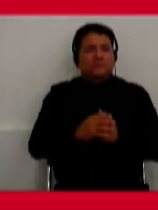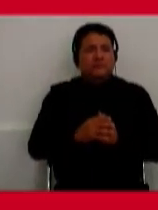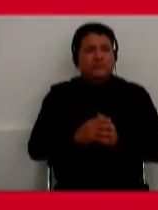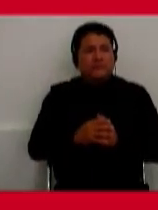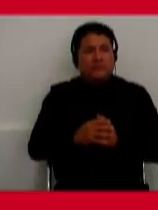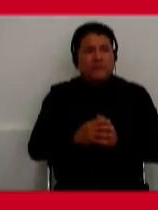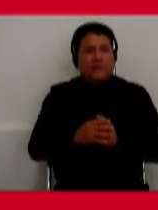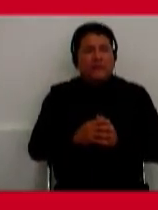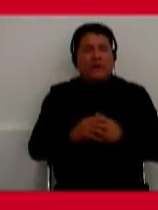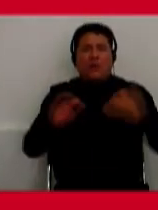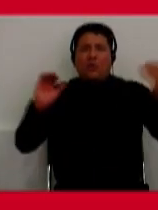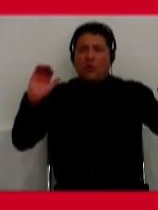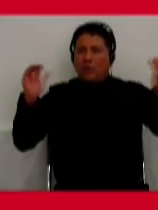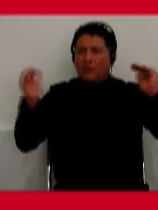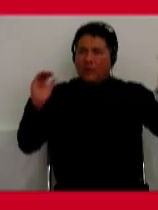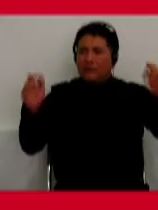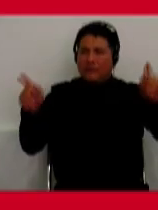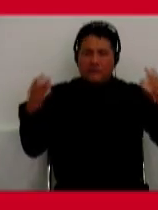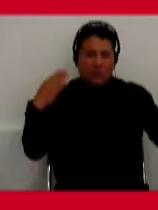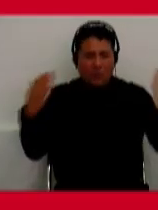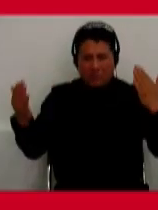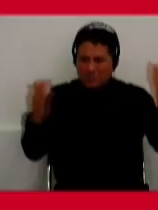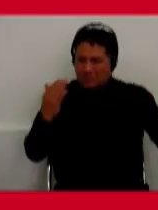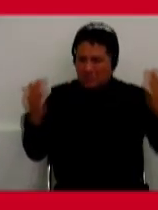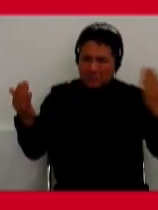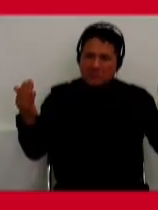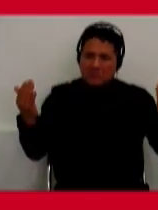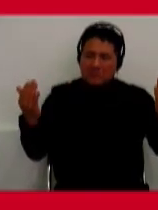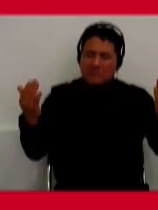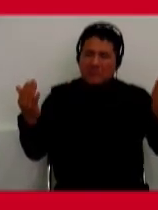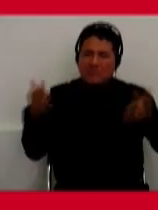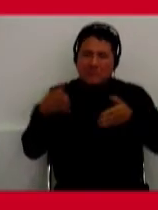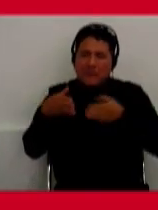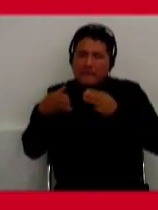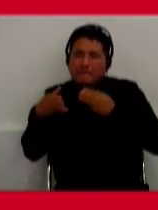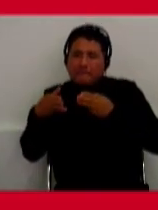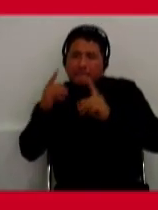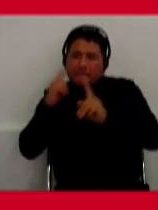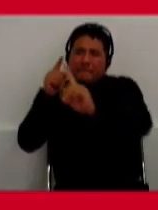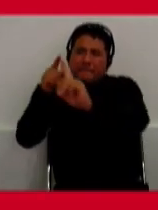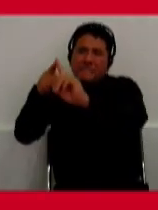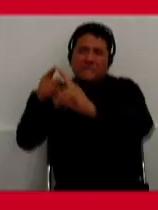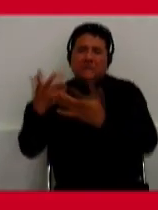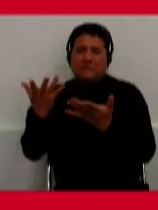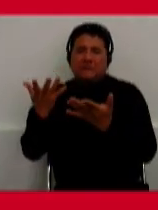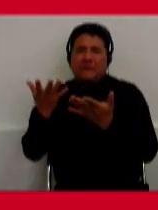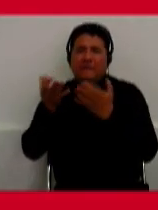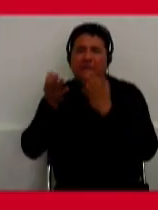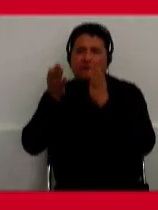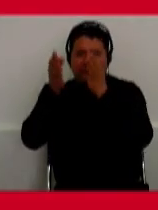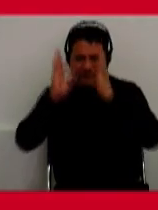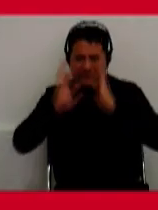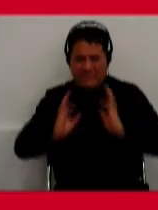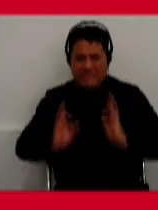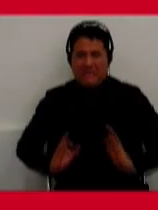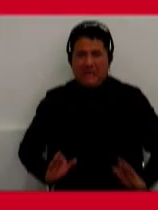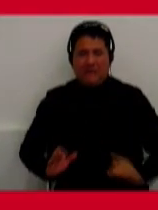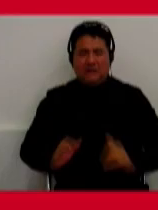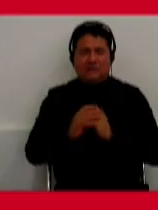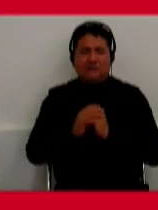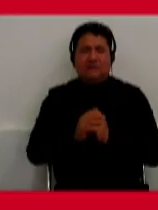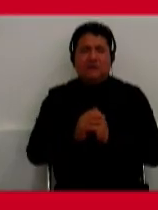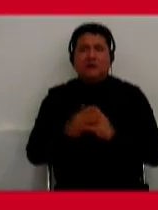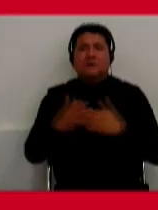¿no? El LOA es una herramienta bastante potente para poder generar escenarios en el menor tiempo posible y para